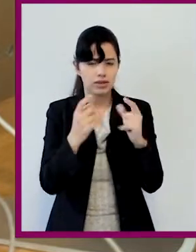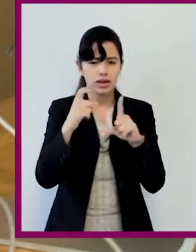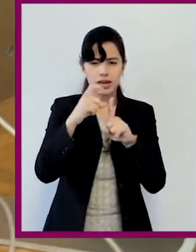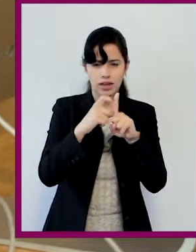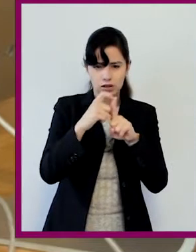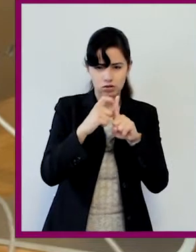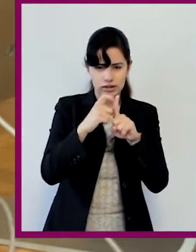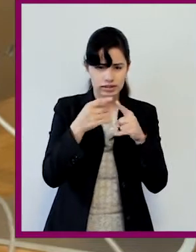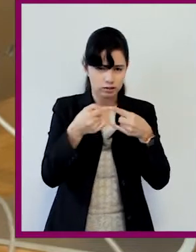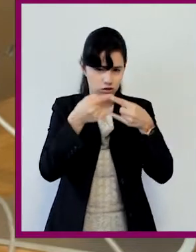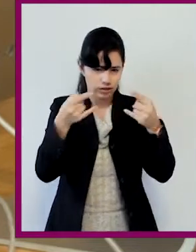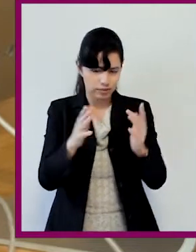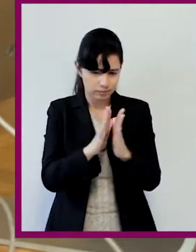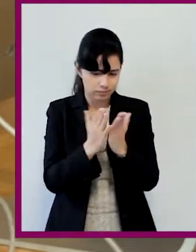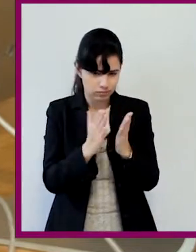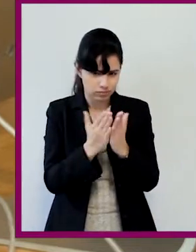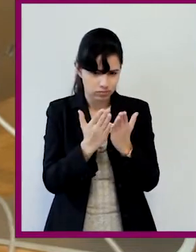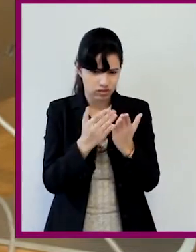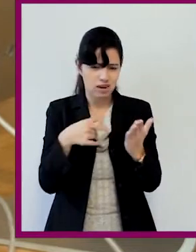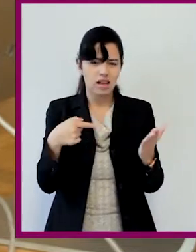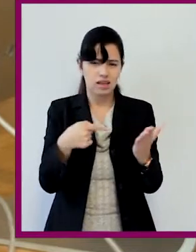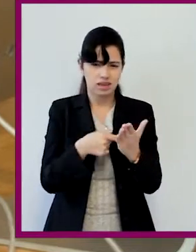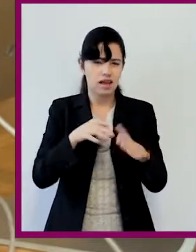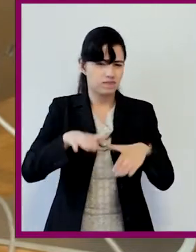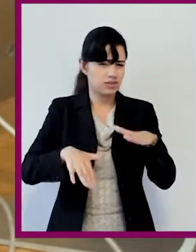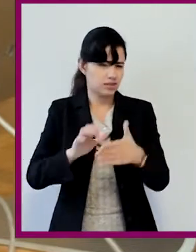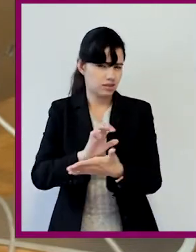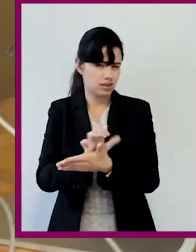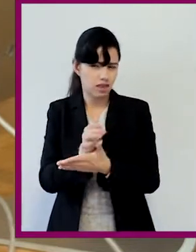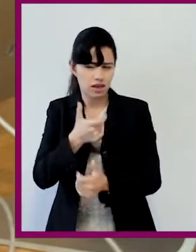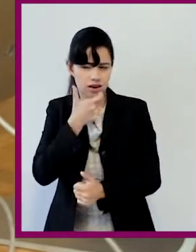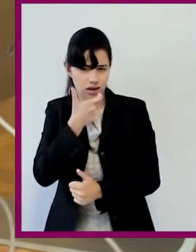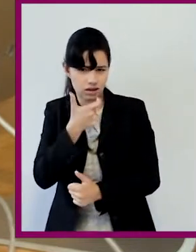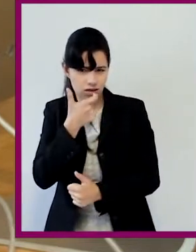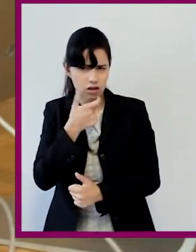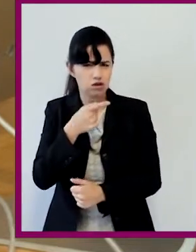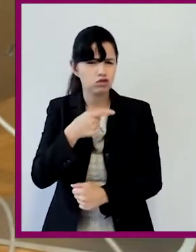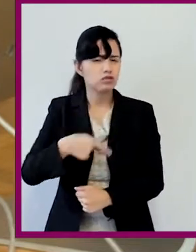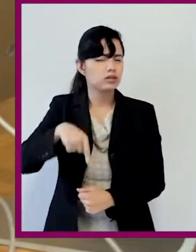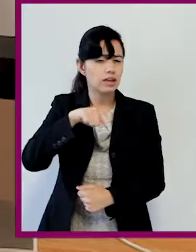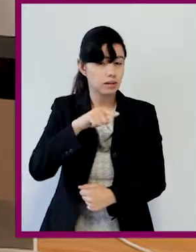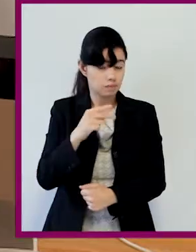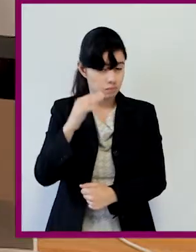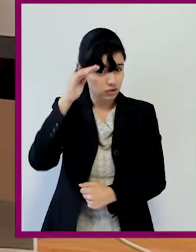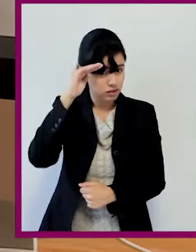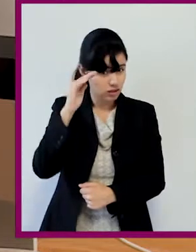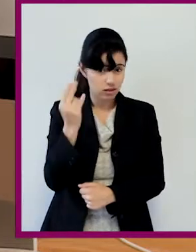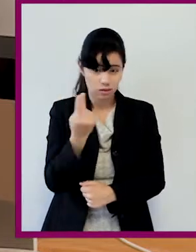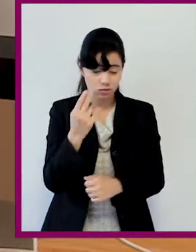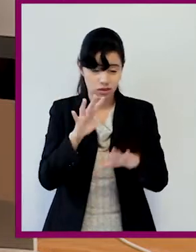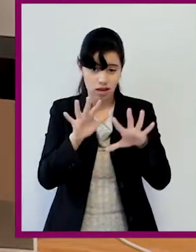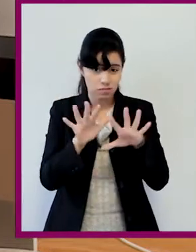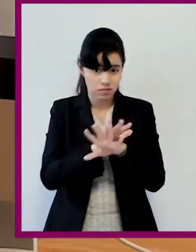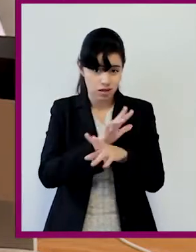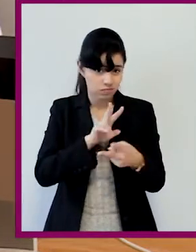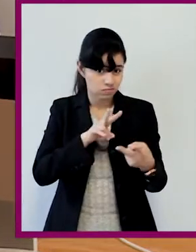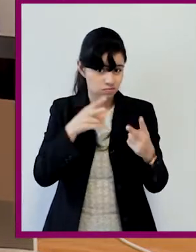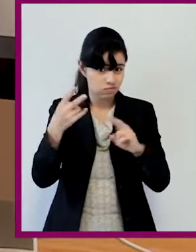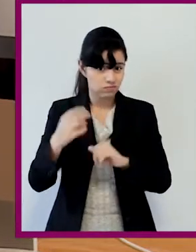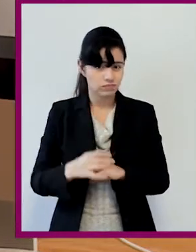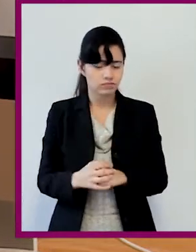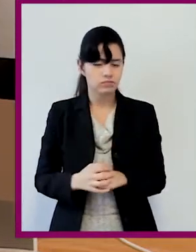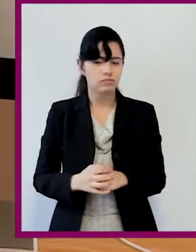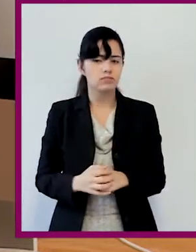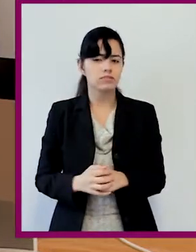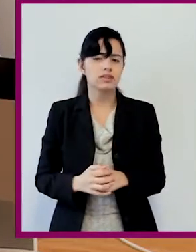necesario cambiar las cosas de las que nos reímos o de las que nos reíamos en el pasado? Está bien que los